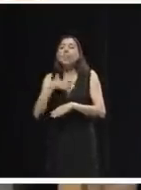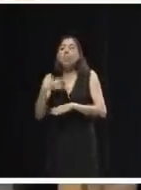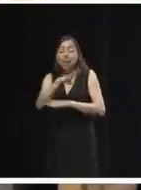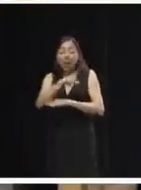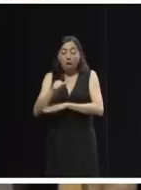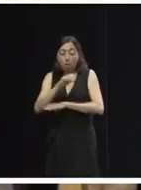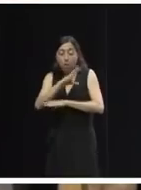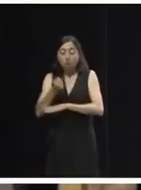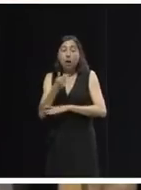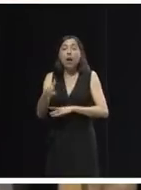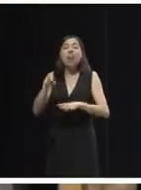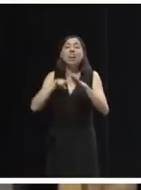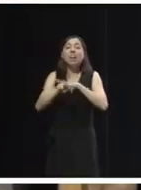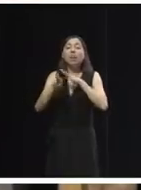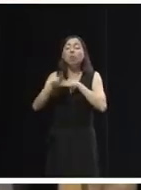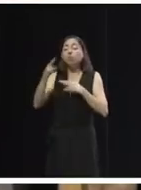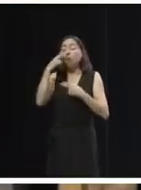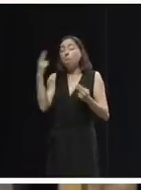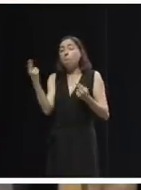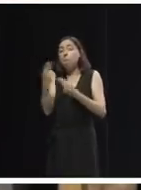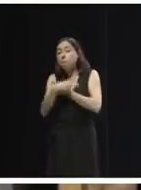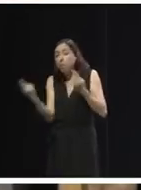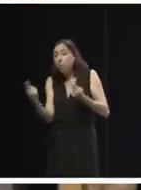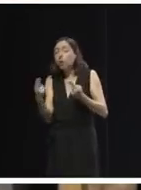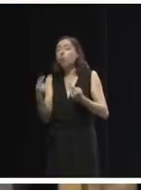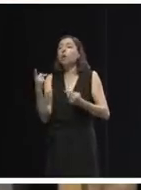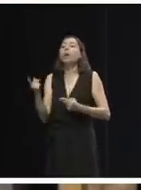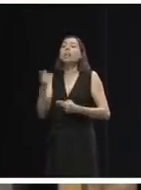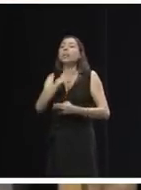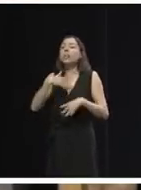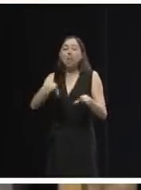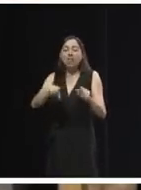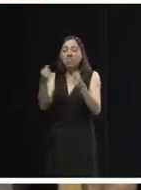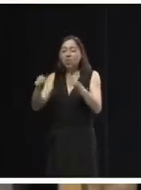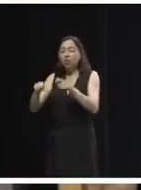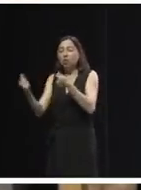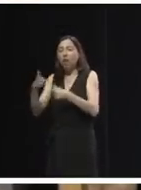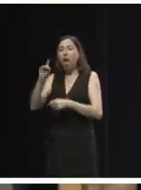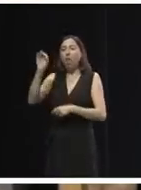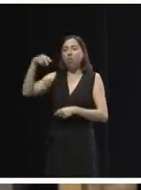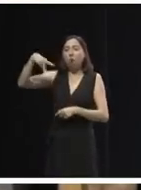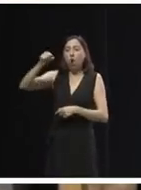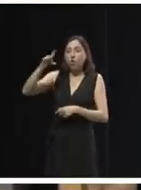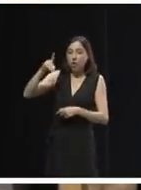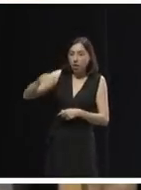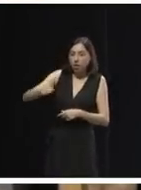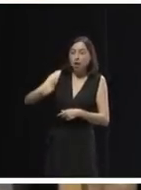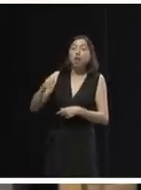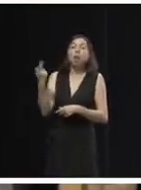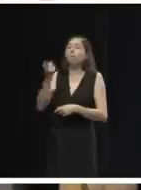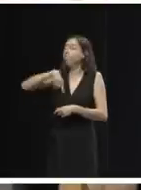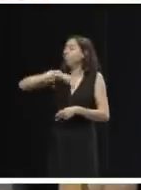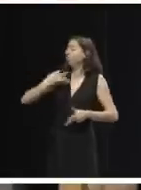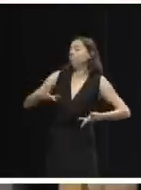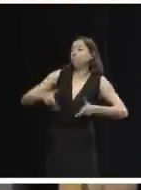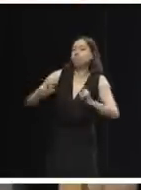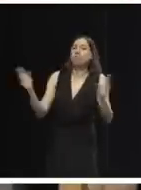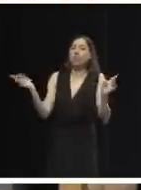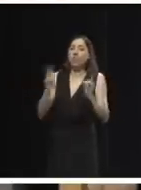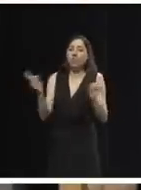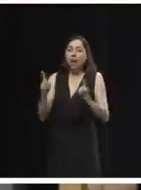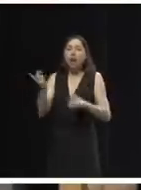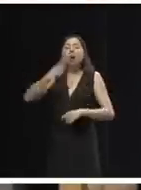de los recursos públicos y quieren destrozar Doñana. Y no los vamos a dejar, les vamos a